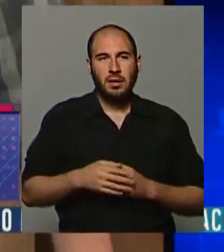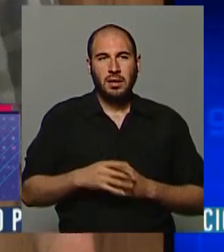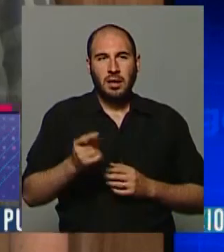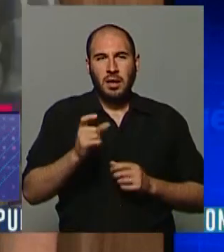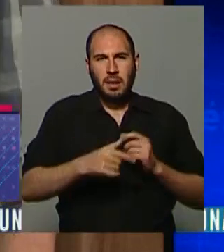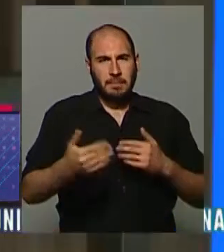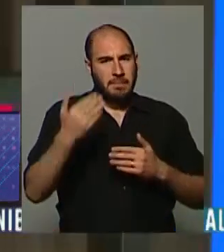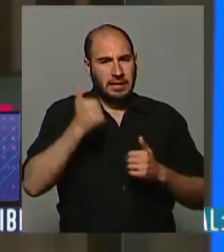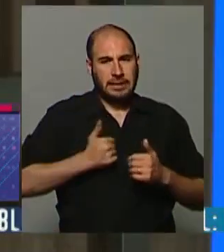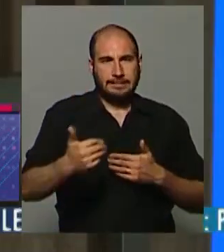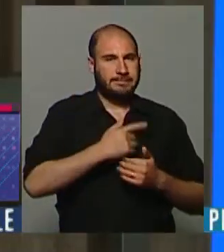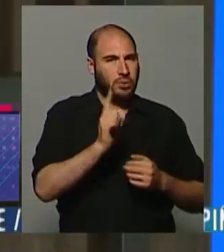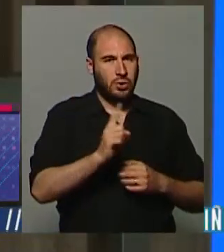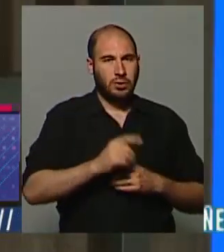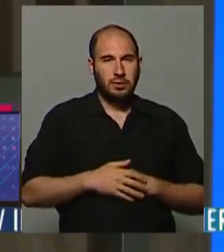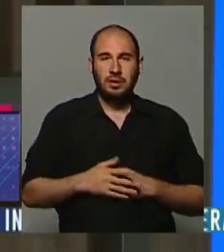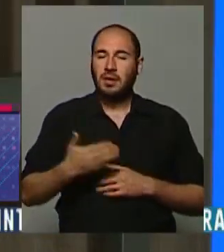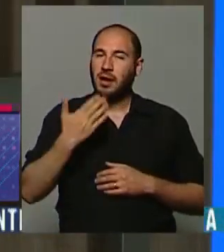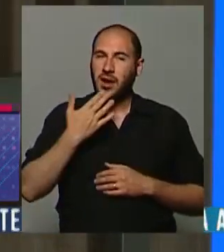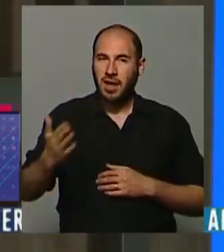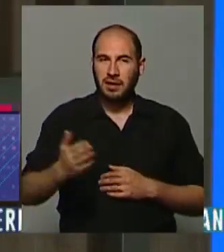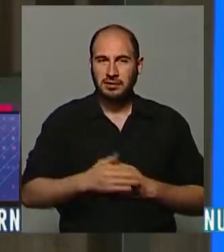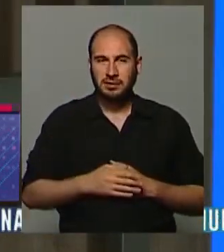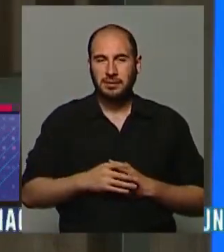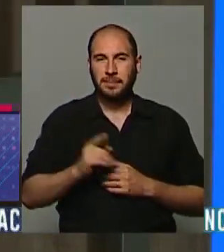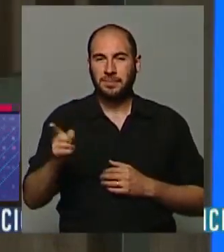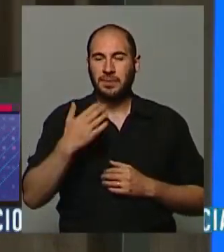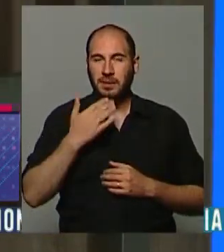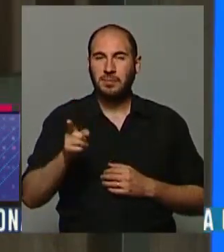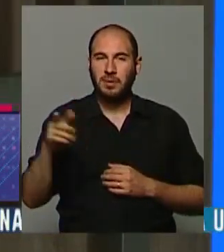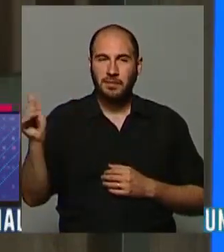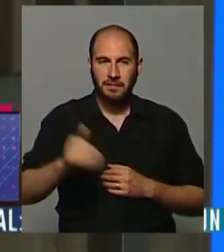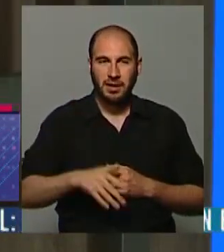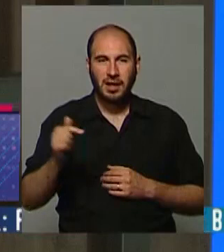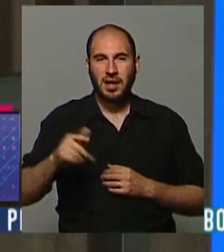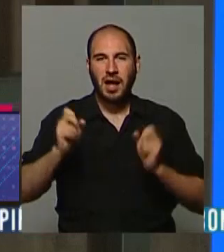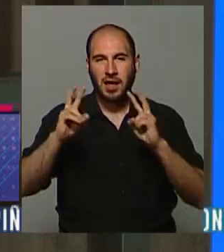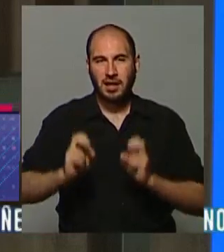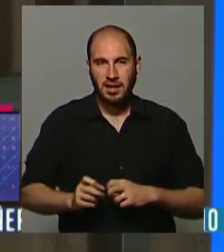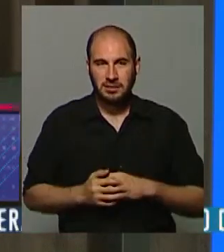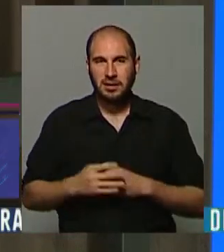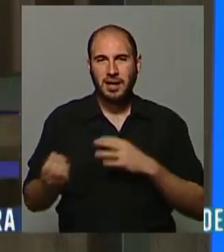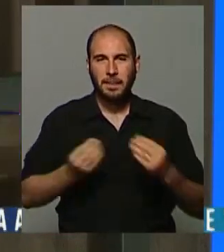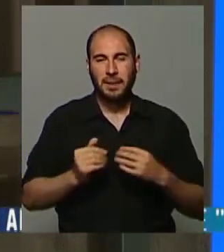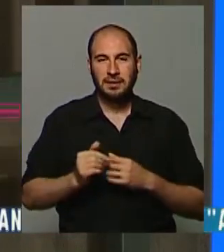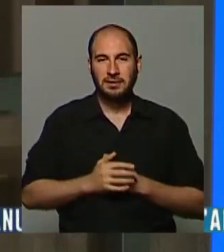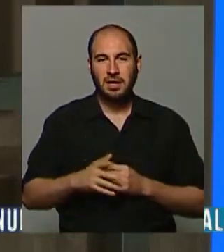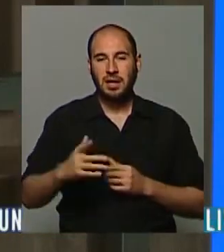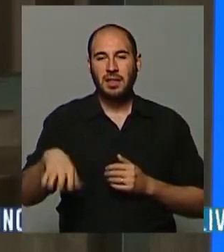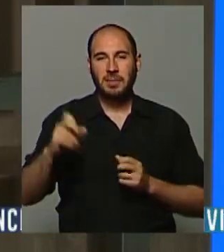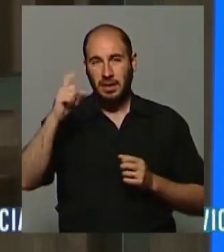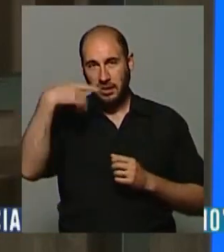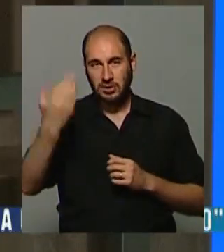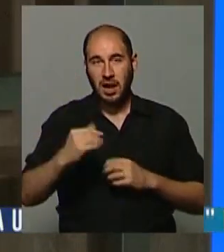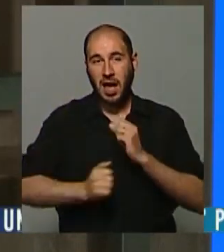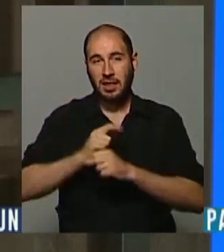militar. Tal cual. Bueno, Santiago, muchísimas gracias por venir a compartir con nosotros tu análisis de lo que está sucediendo en el panorama internacional,